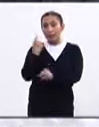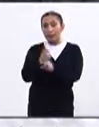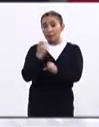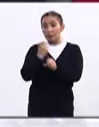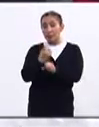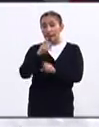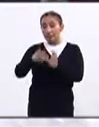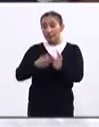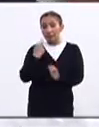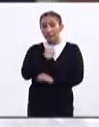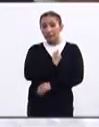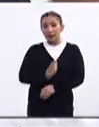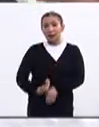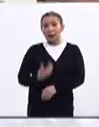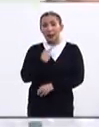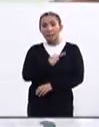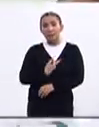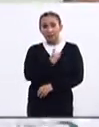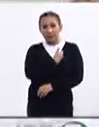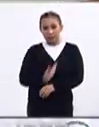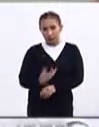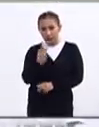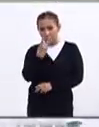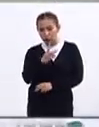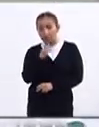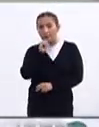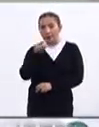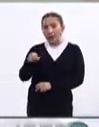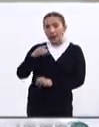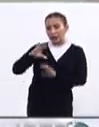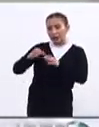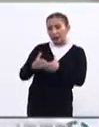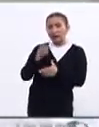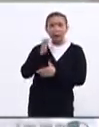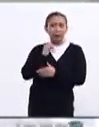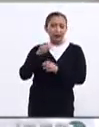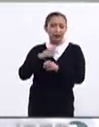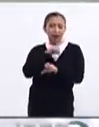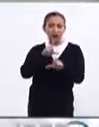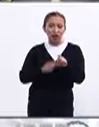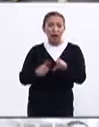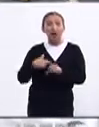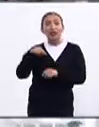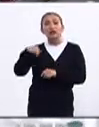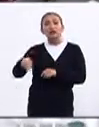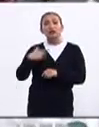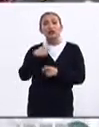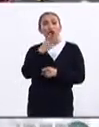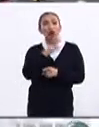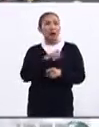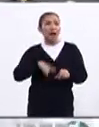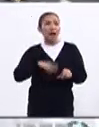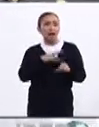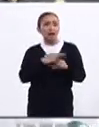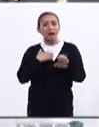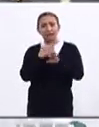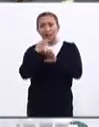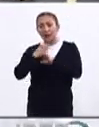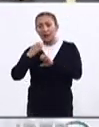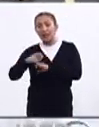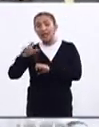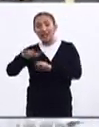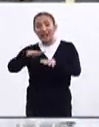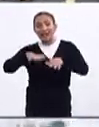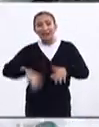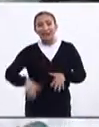primera vuelta al presidente y al vicepresidente, así como al Congreso Nacional, los gobernadores y vicegobernadores estatales, las